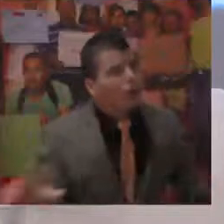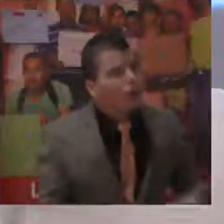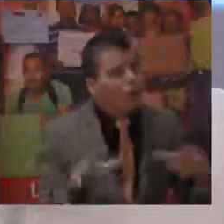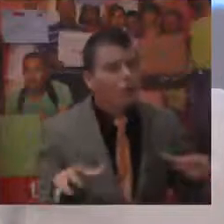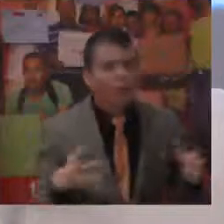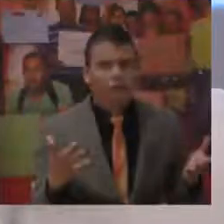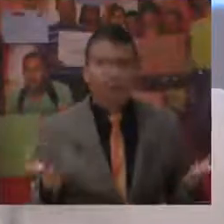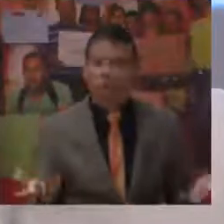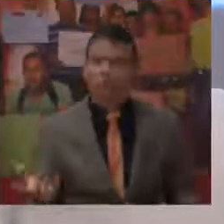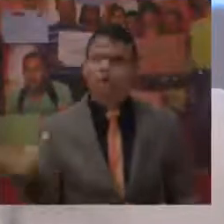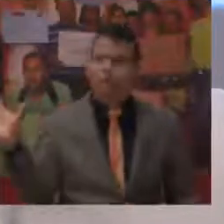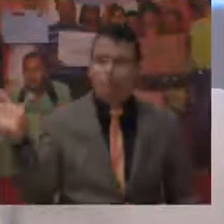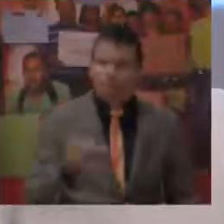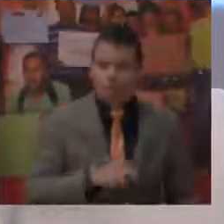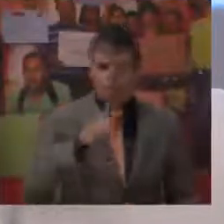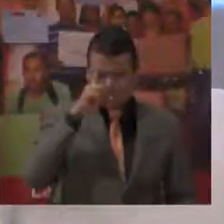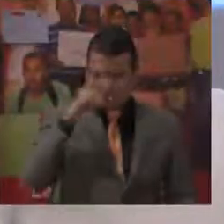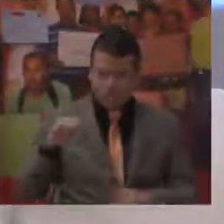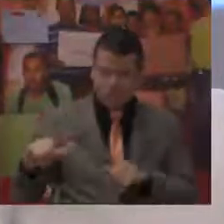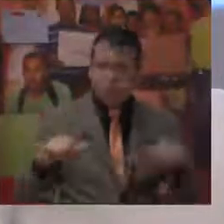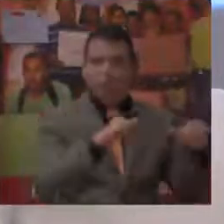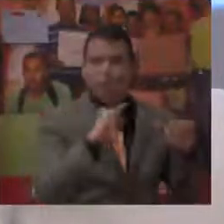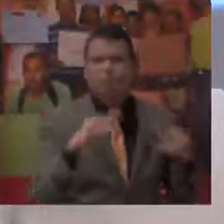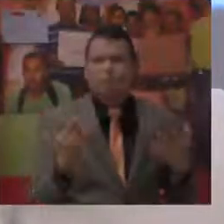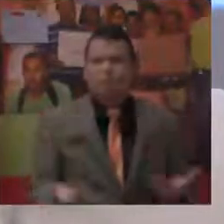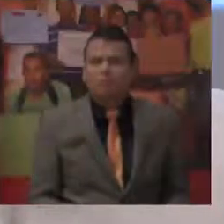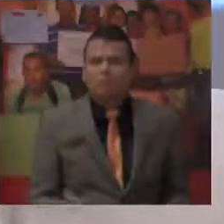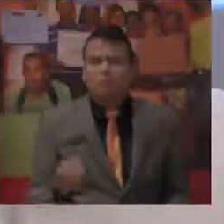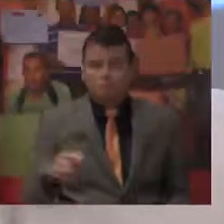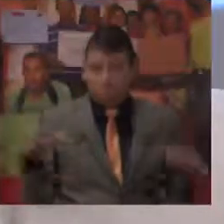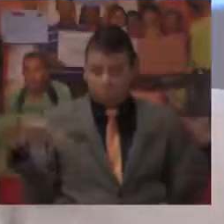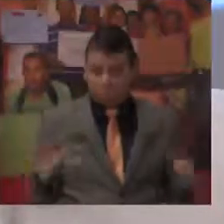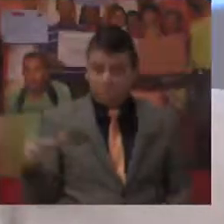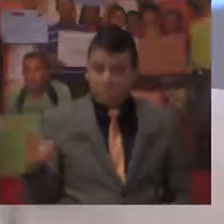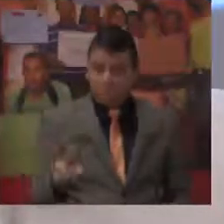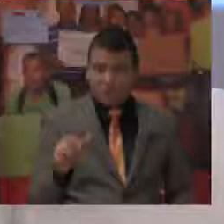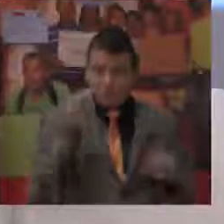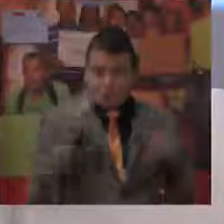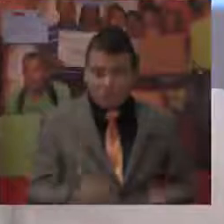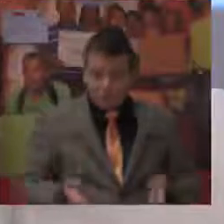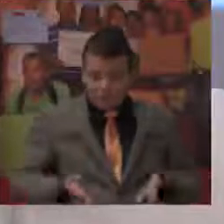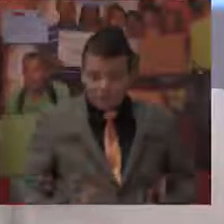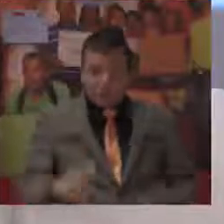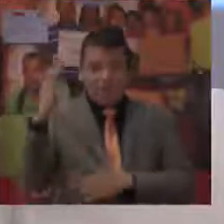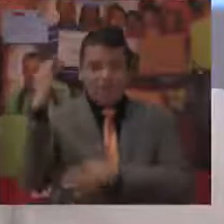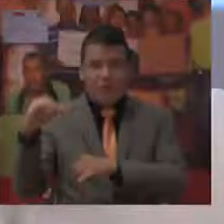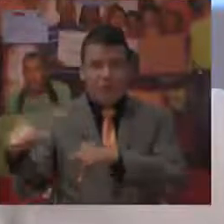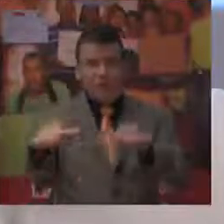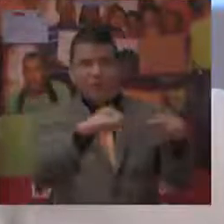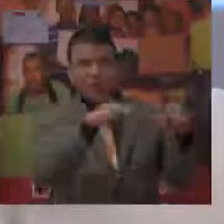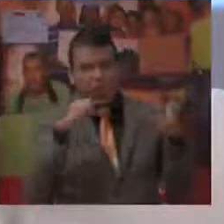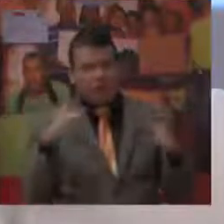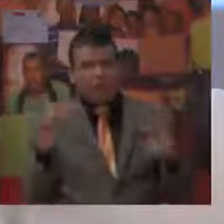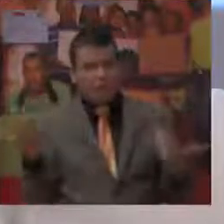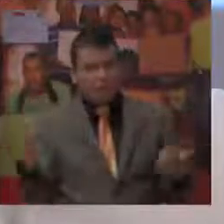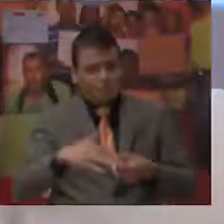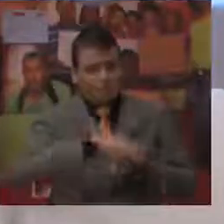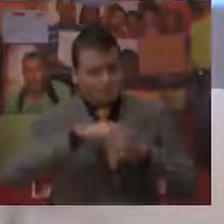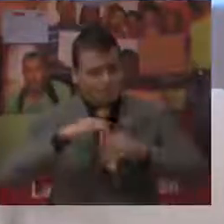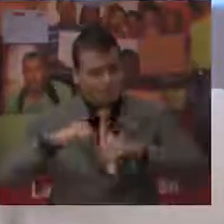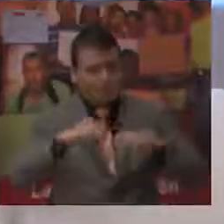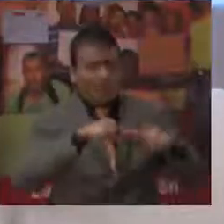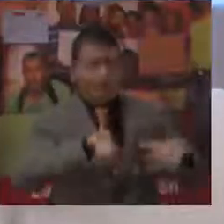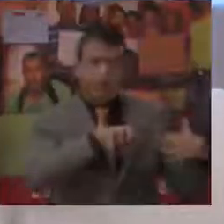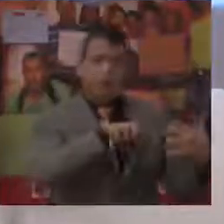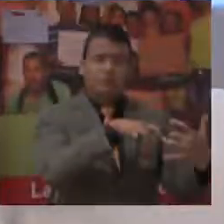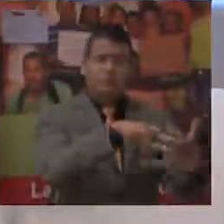quepamos todos dentro de una misma bolsa, o sea, todos somos colombianos, que todos tengamos igualdad de condiciones. Y estamos en guerra